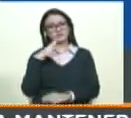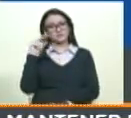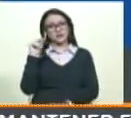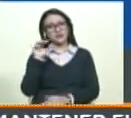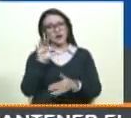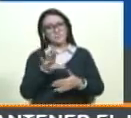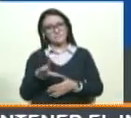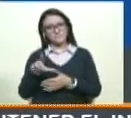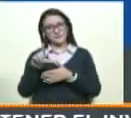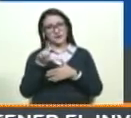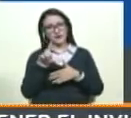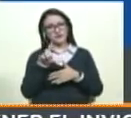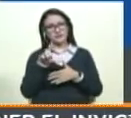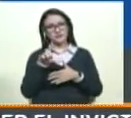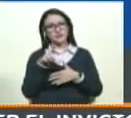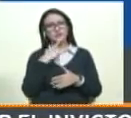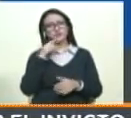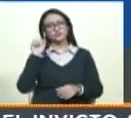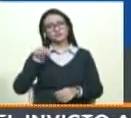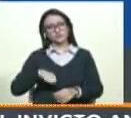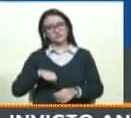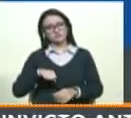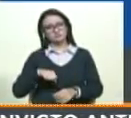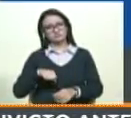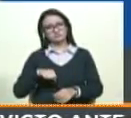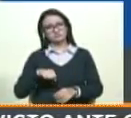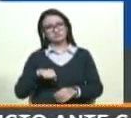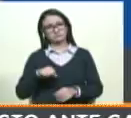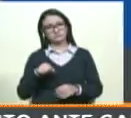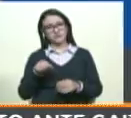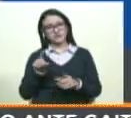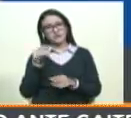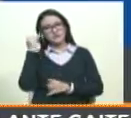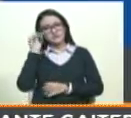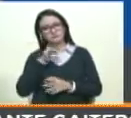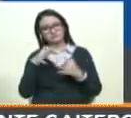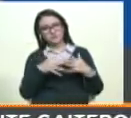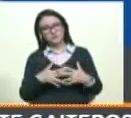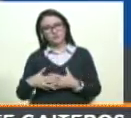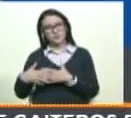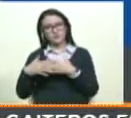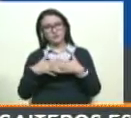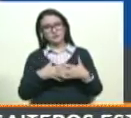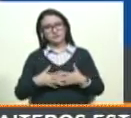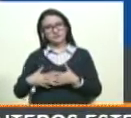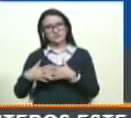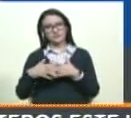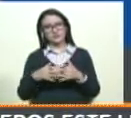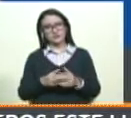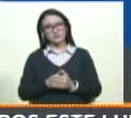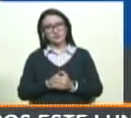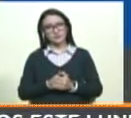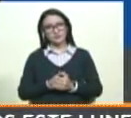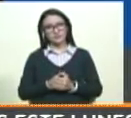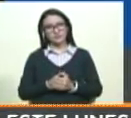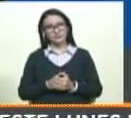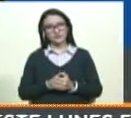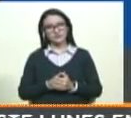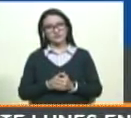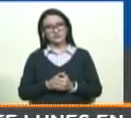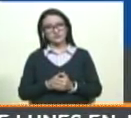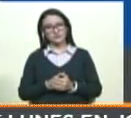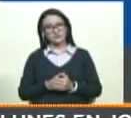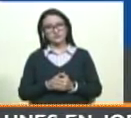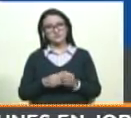América Latina, dijo que sí, que efectivamente la doctrina Monroe de 1823 estaba vigente y la iban a